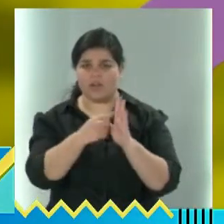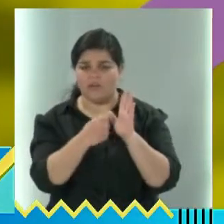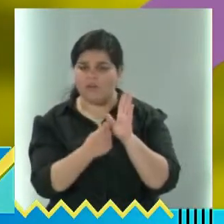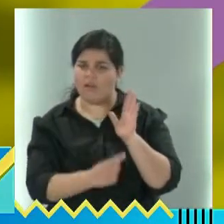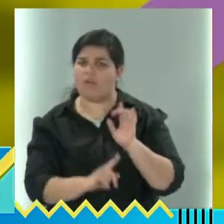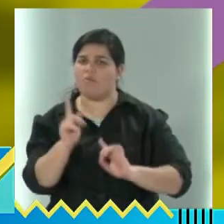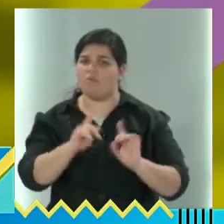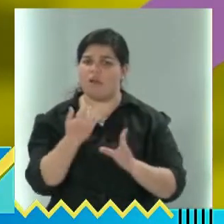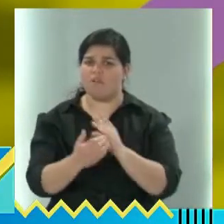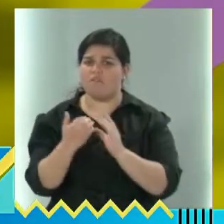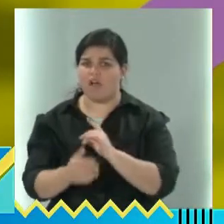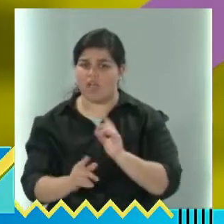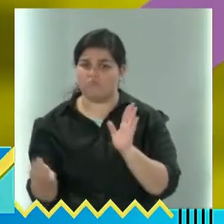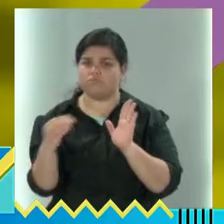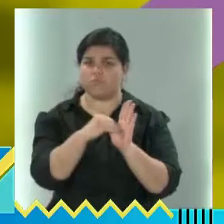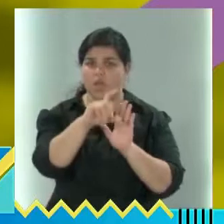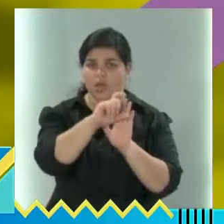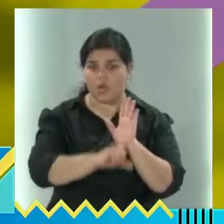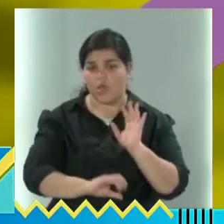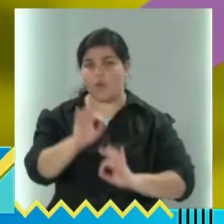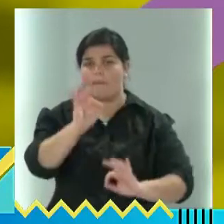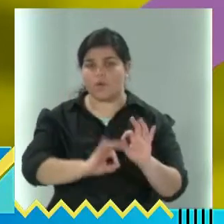que se plasman en este nuevo proyecto,